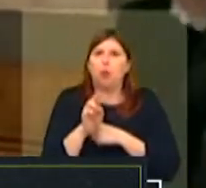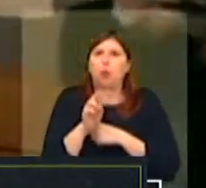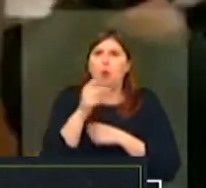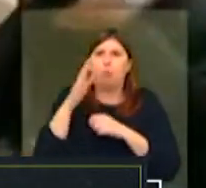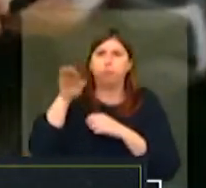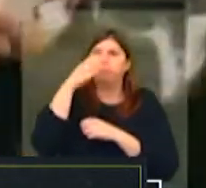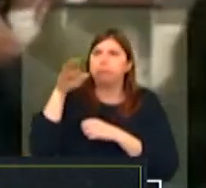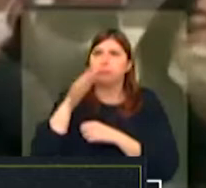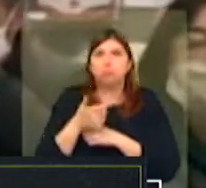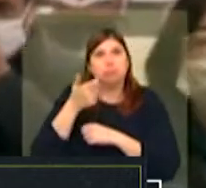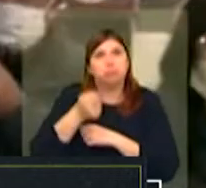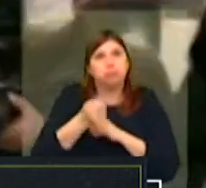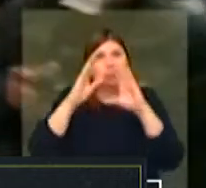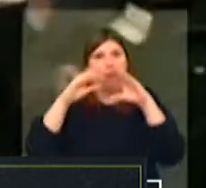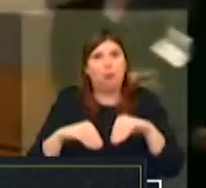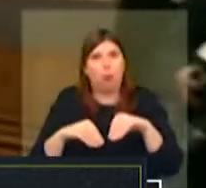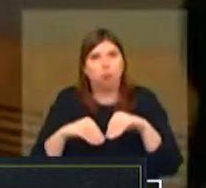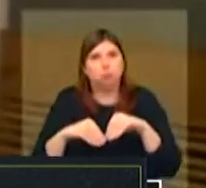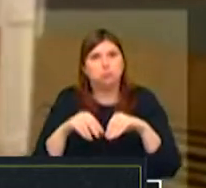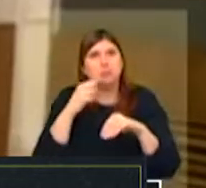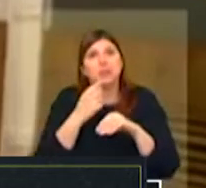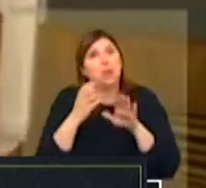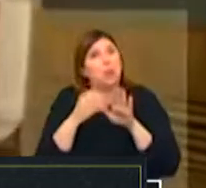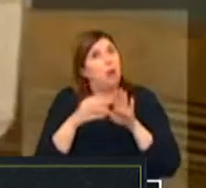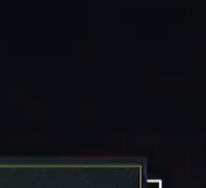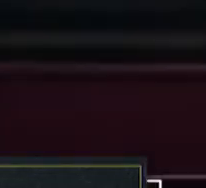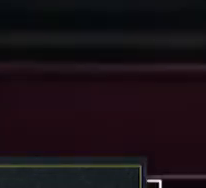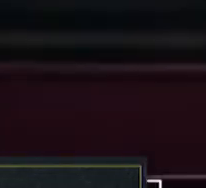Tomó el control remoto y lo apagó para ahorrar luz. Estamos ahorrando.